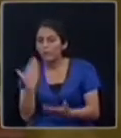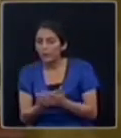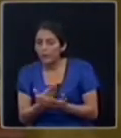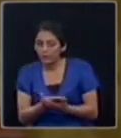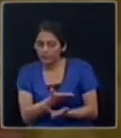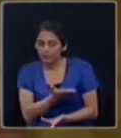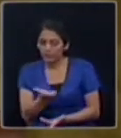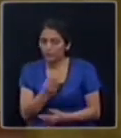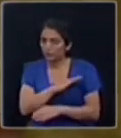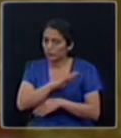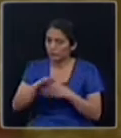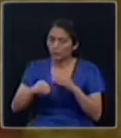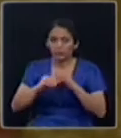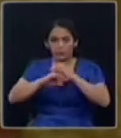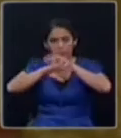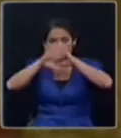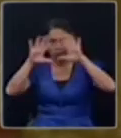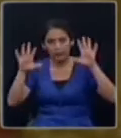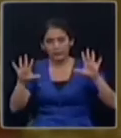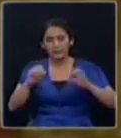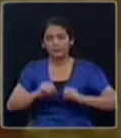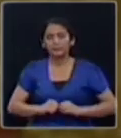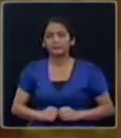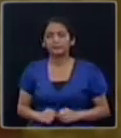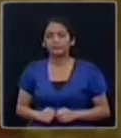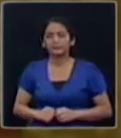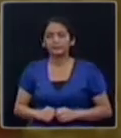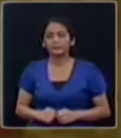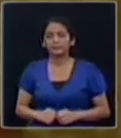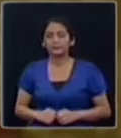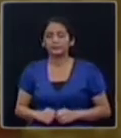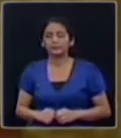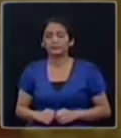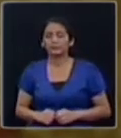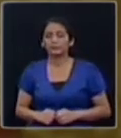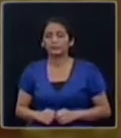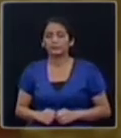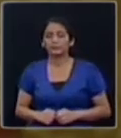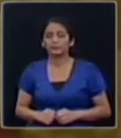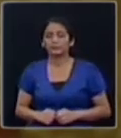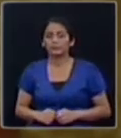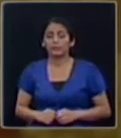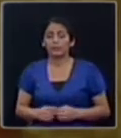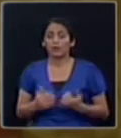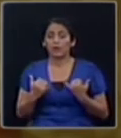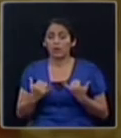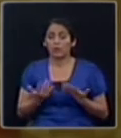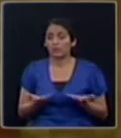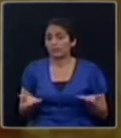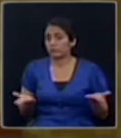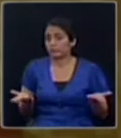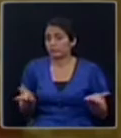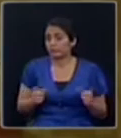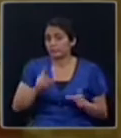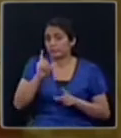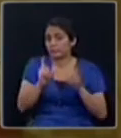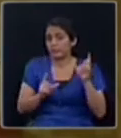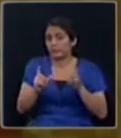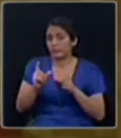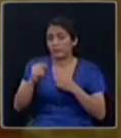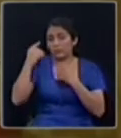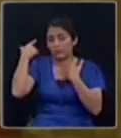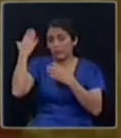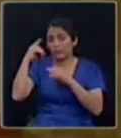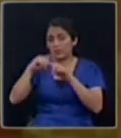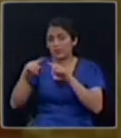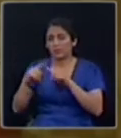Quedó en evidencia, una vez más, que la vieja clase política está acostumbrado a dominar sin respetar la voluntad popular ni